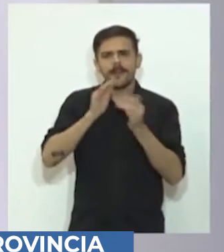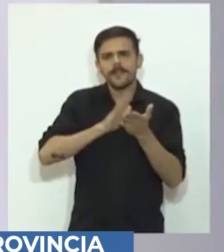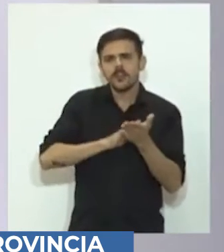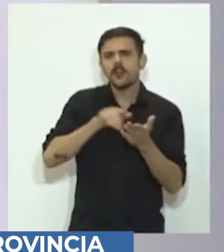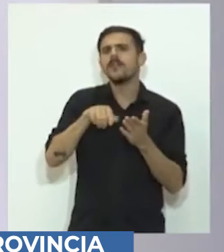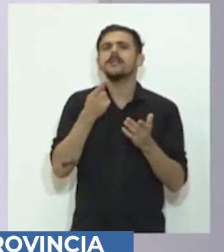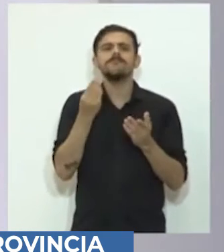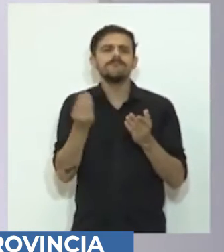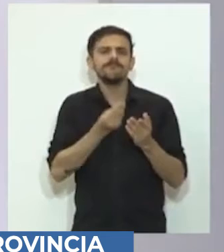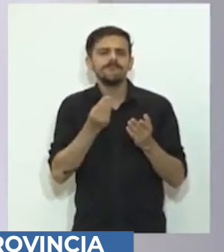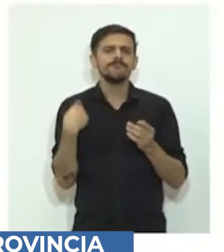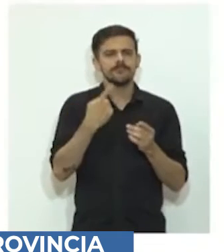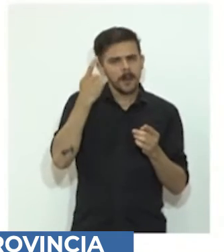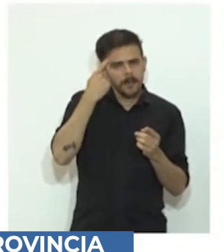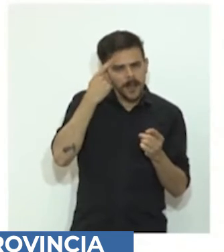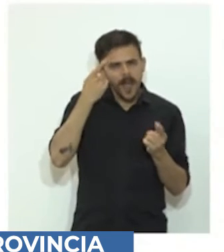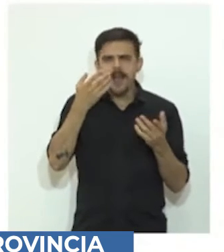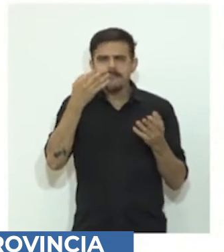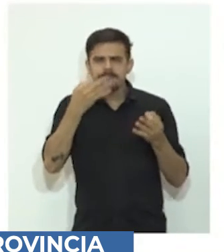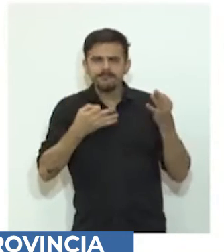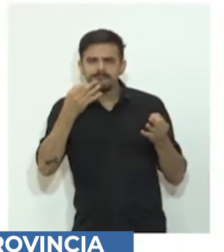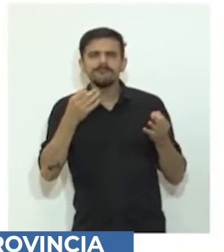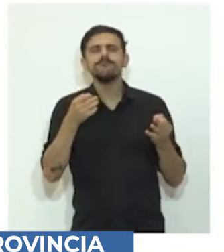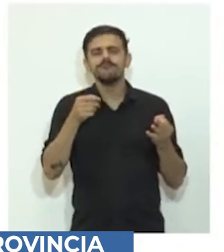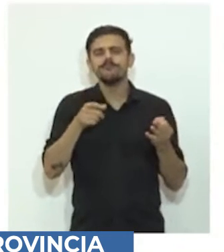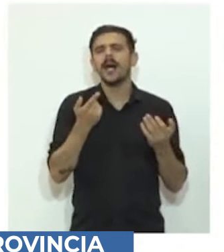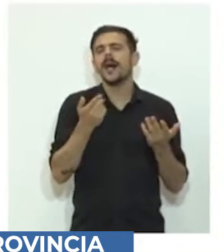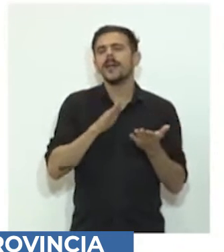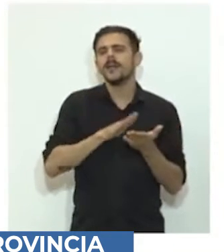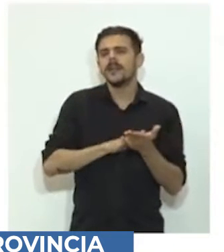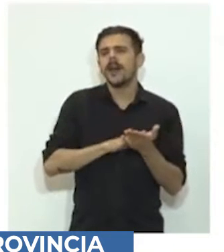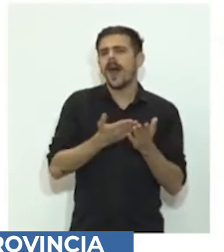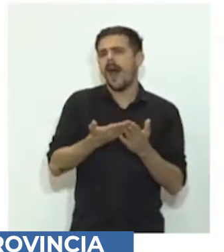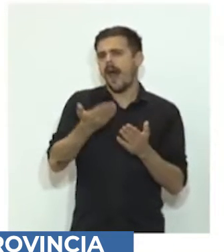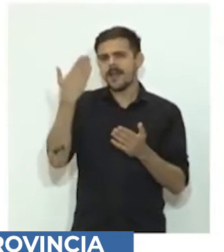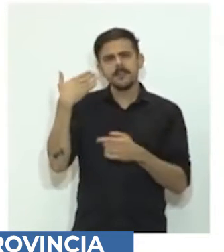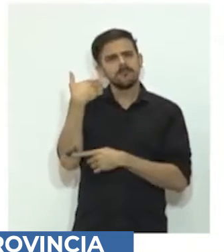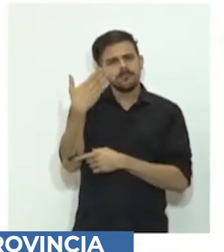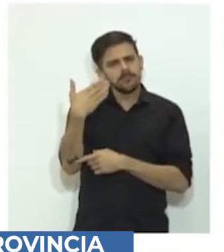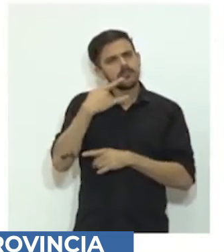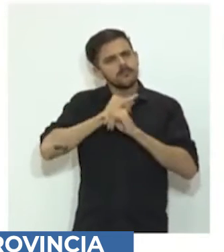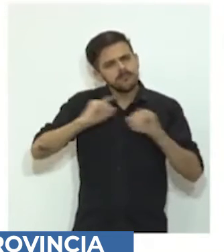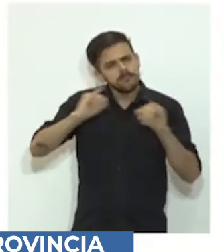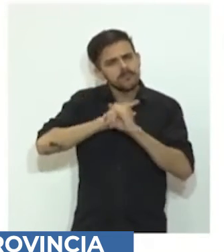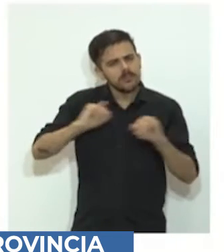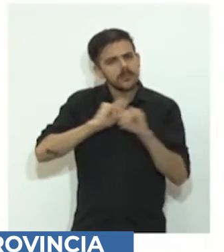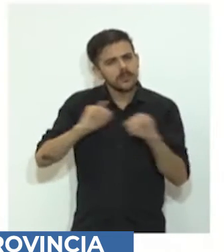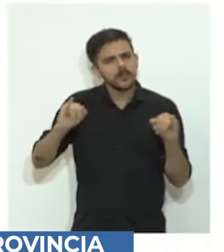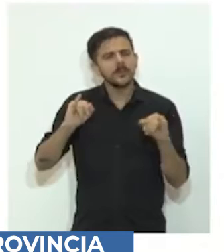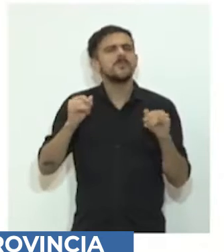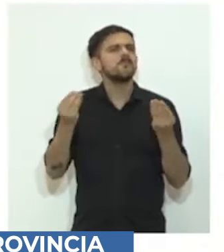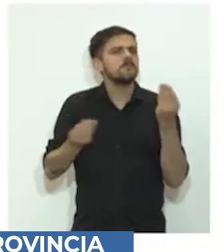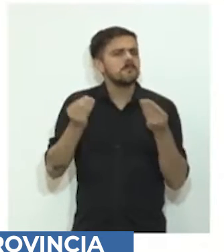epidemiológicas que veníamos informando en videoconferencias anteriores en estas